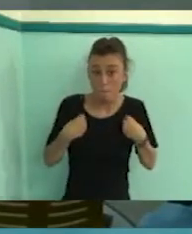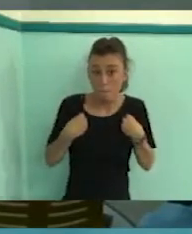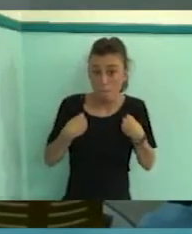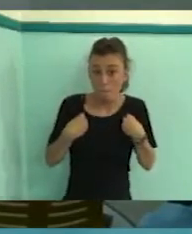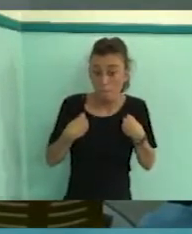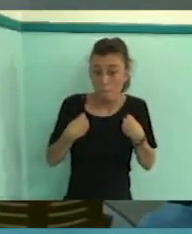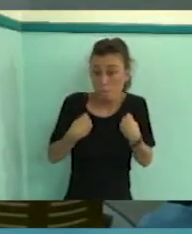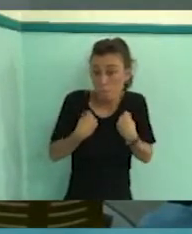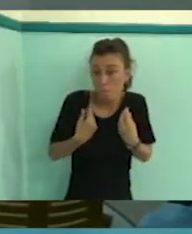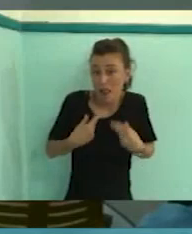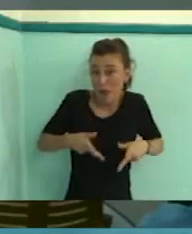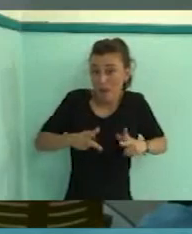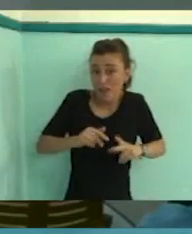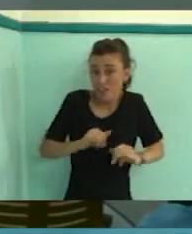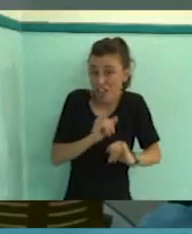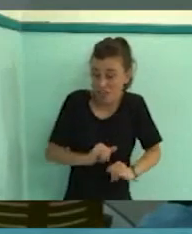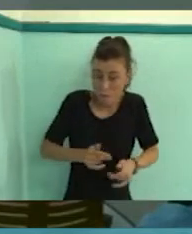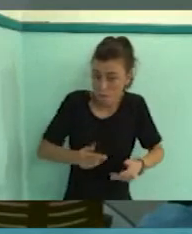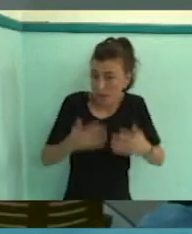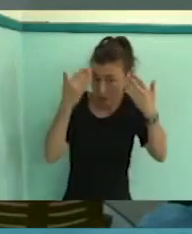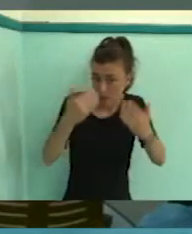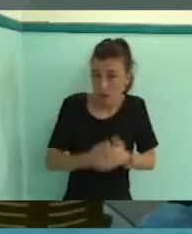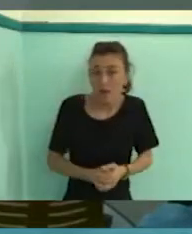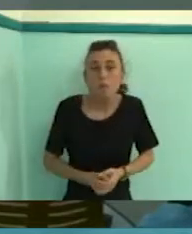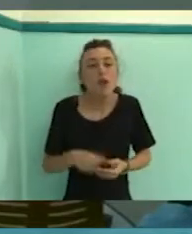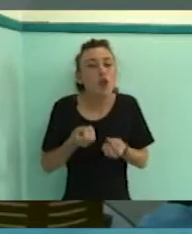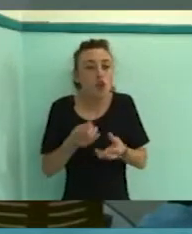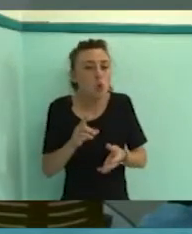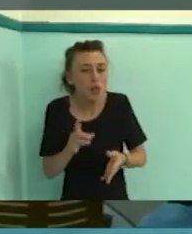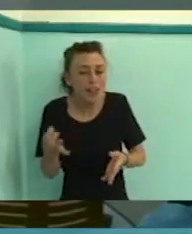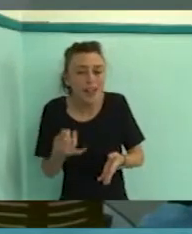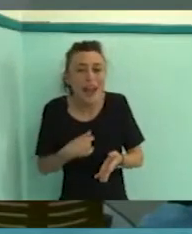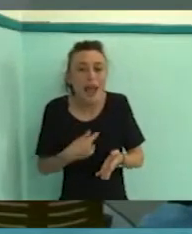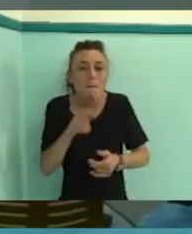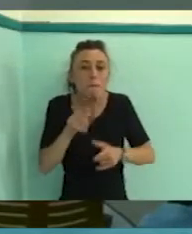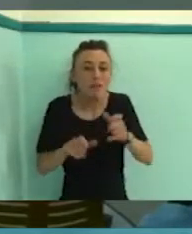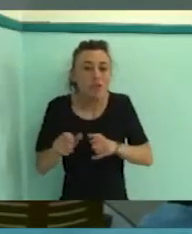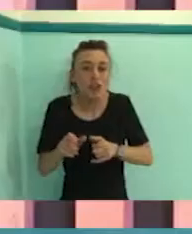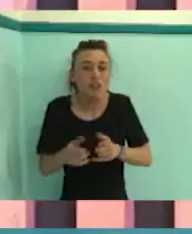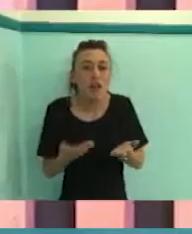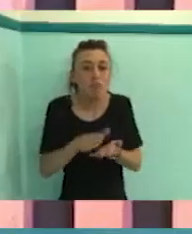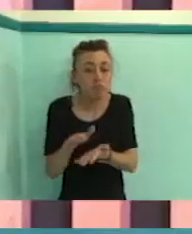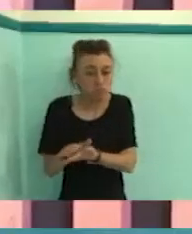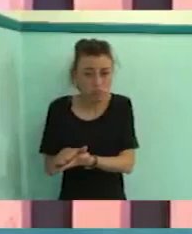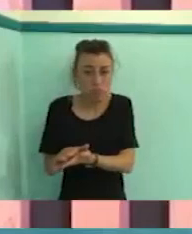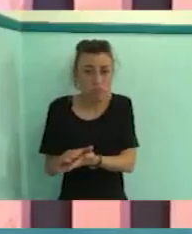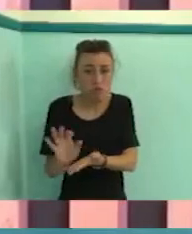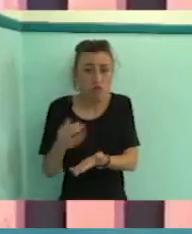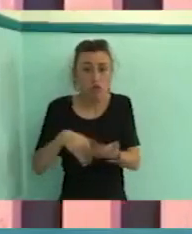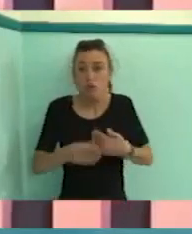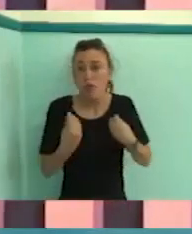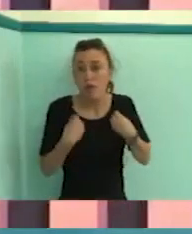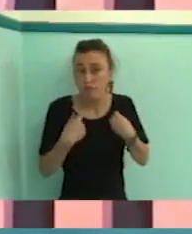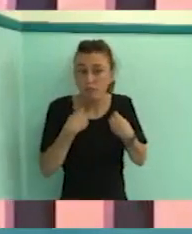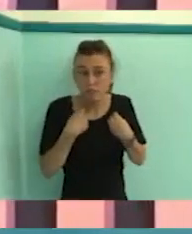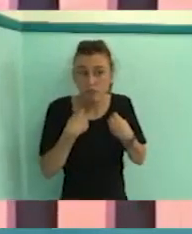cirugía pues la de gente que se queda por por en medio por ejemplo no que se queda antes de eso la gente que que pierde su vida no y a mí me